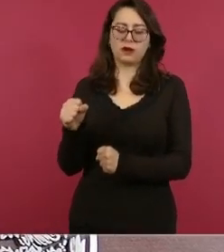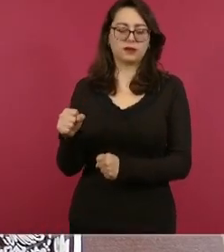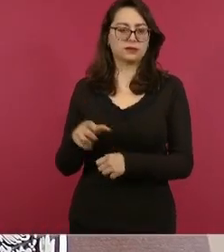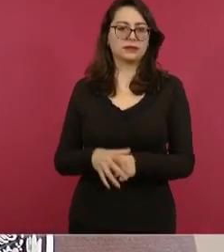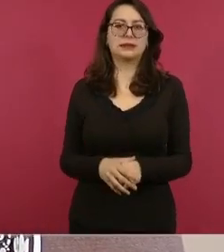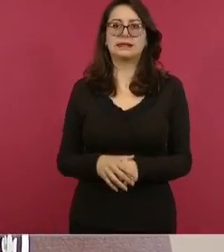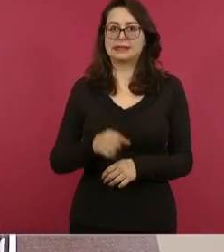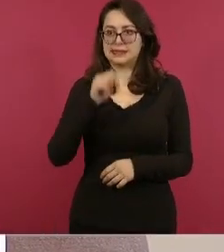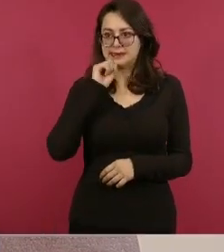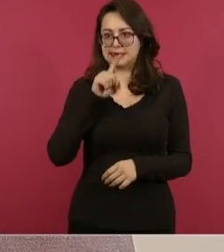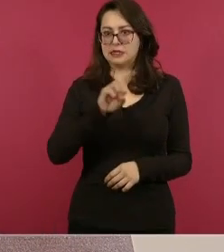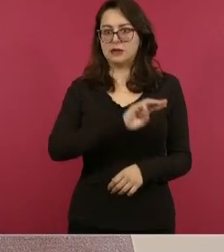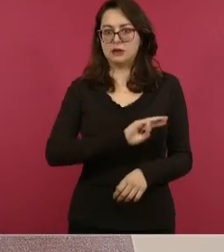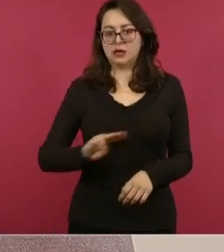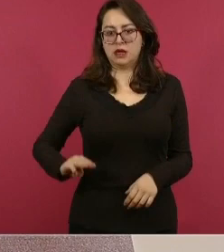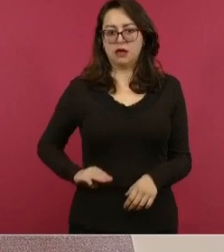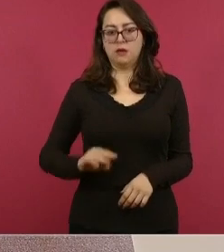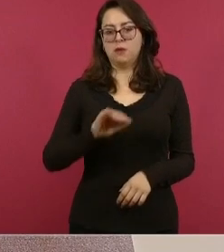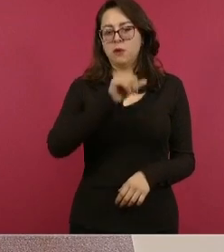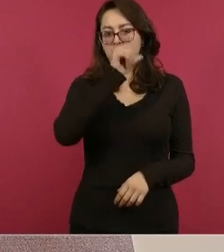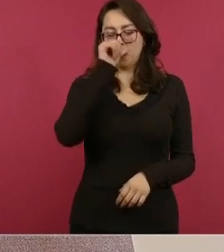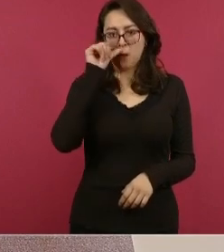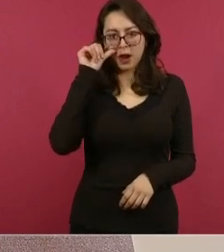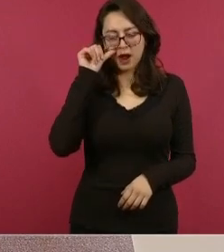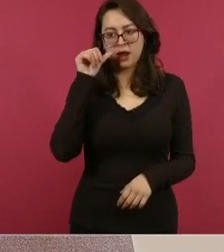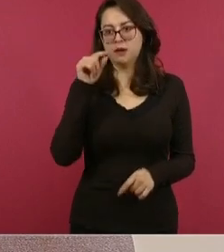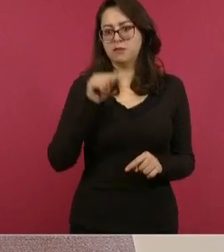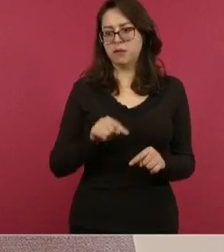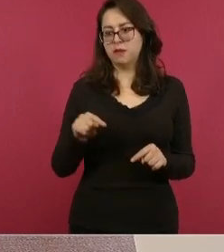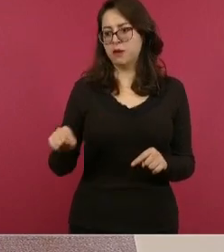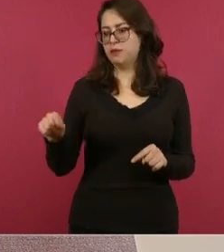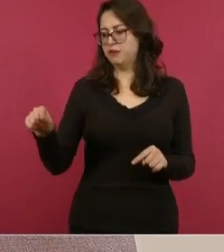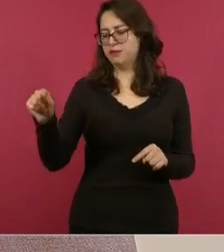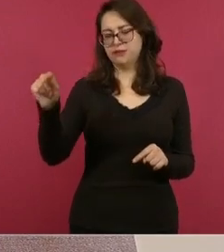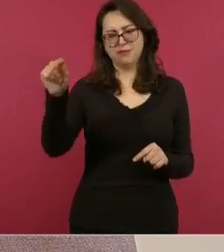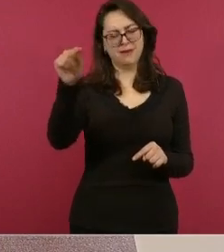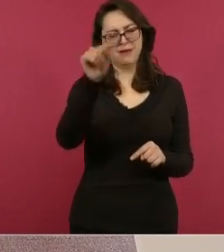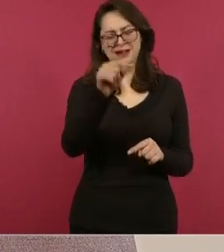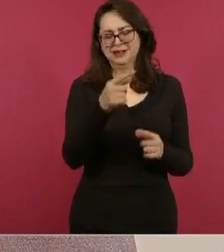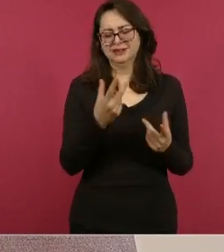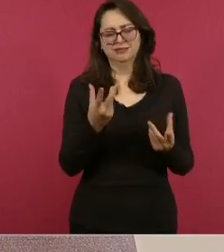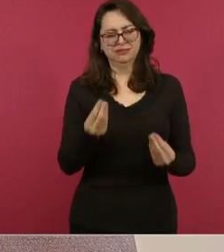Juárez y otros municipios, Atoyac,